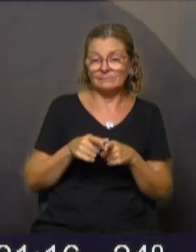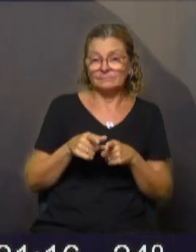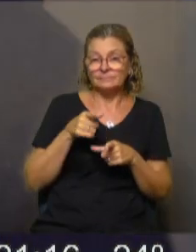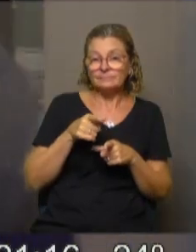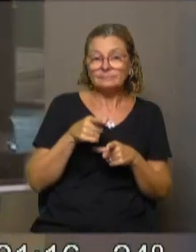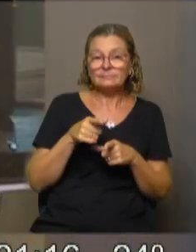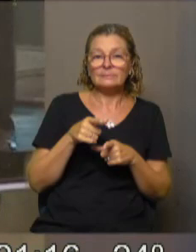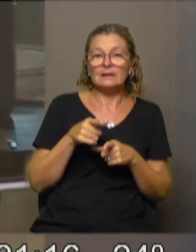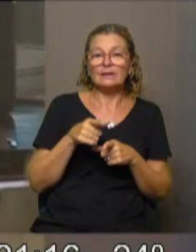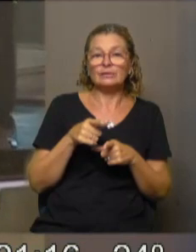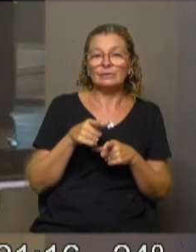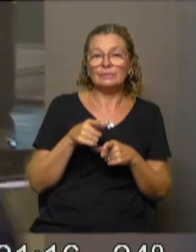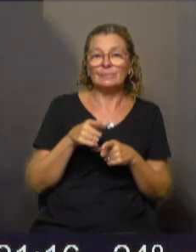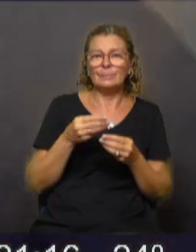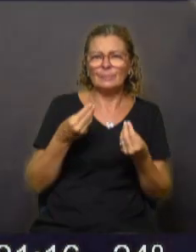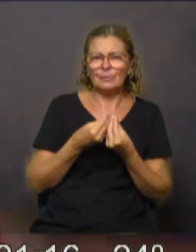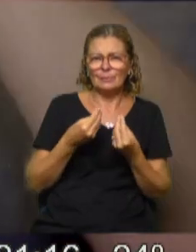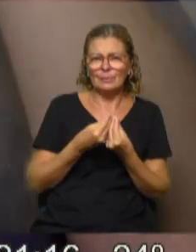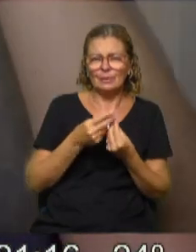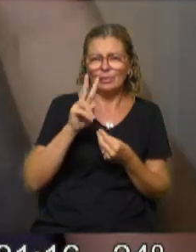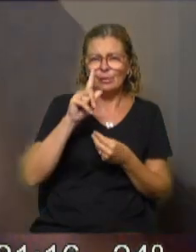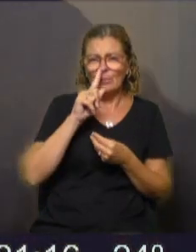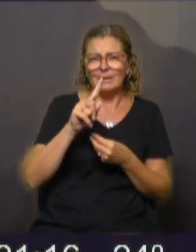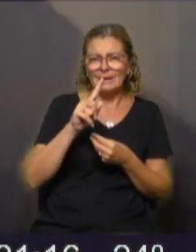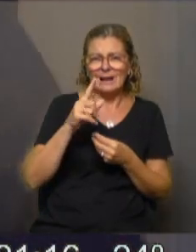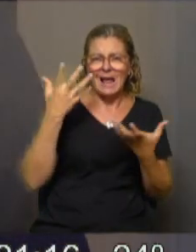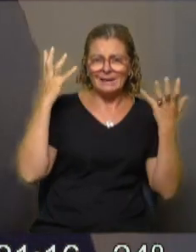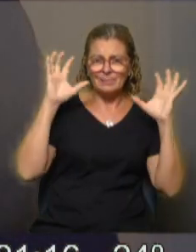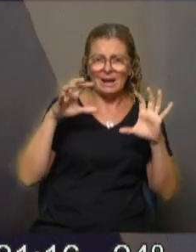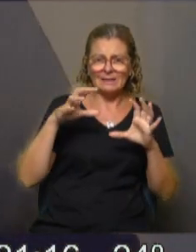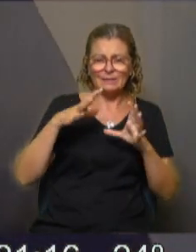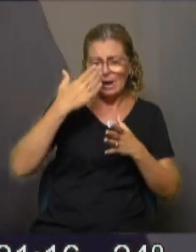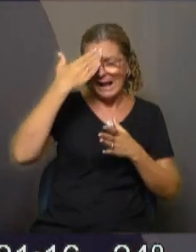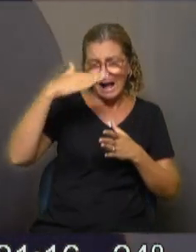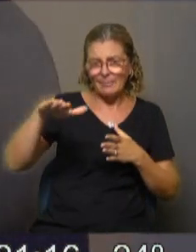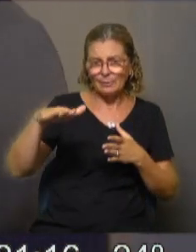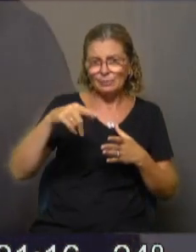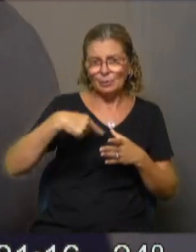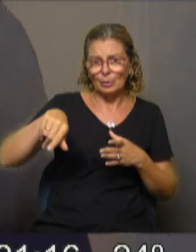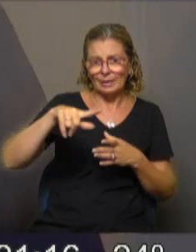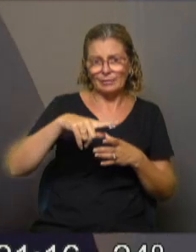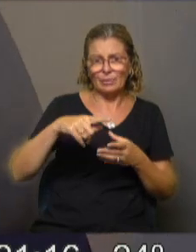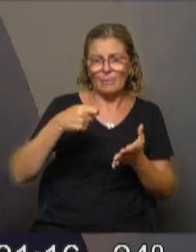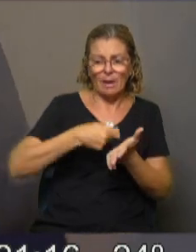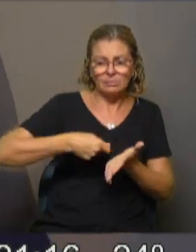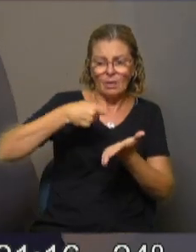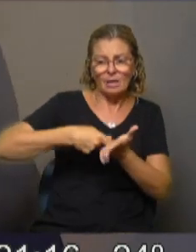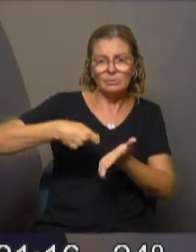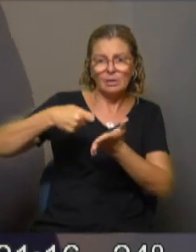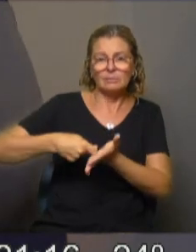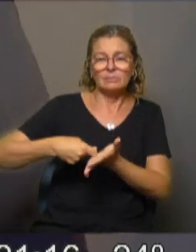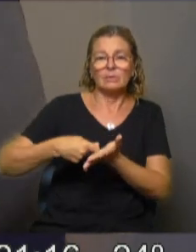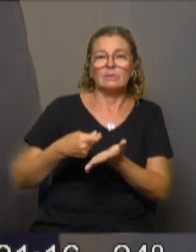ellos tienen como, creo que como 2.000 animales en una chacra y claro, obviamente todo eso implica gastos y bueno, llegó un